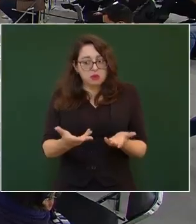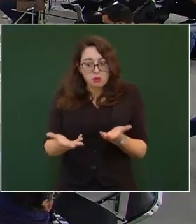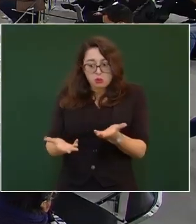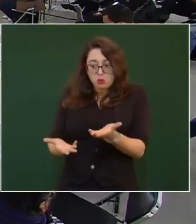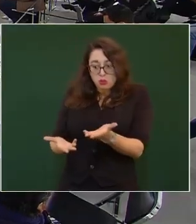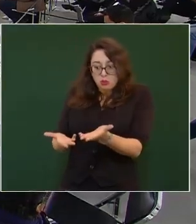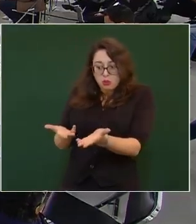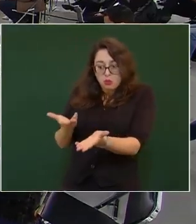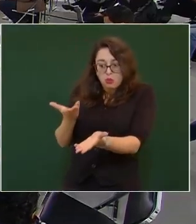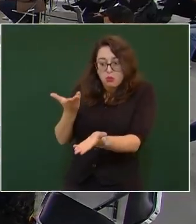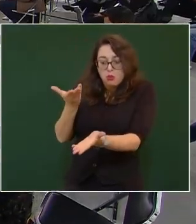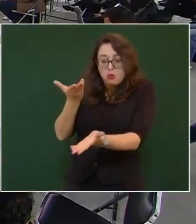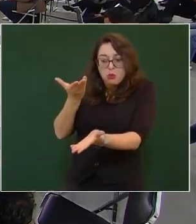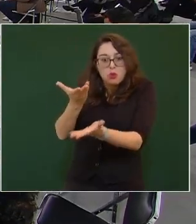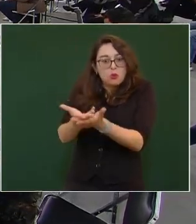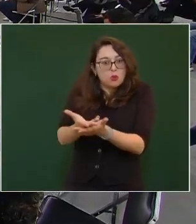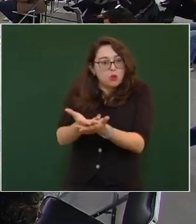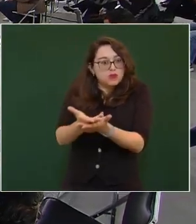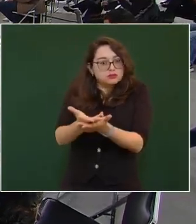elaborar